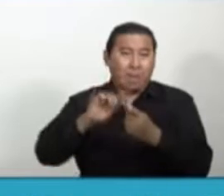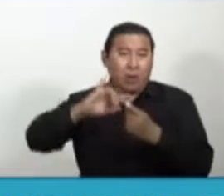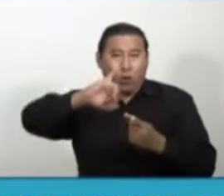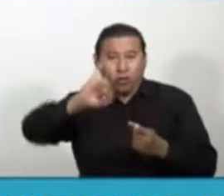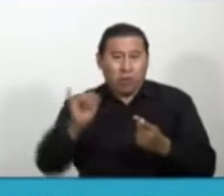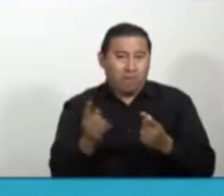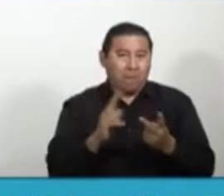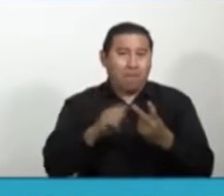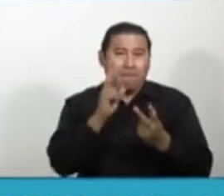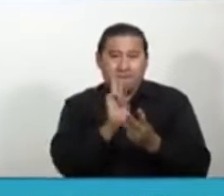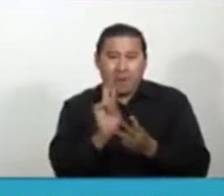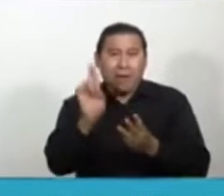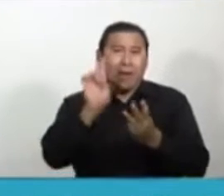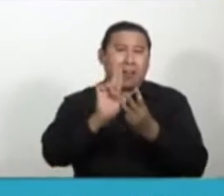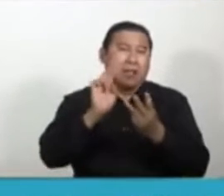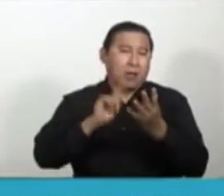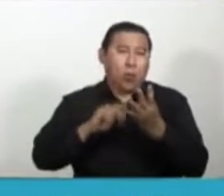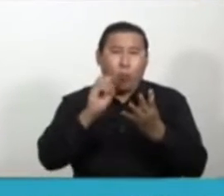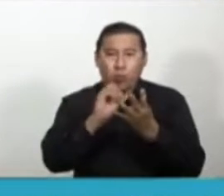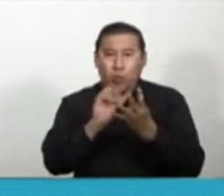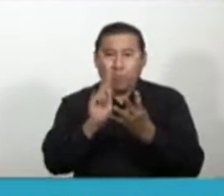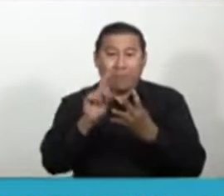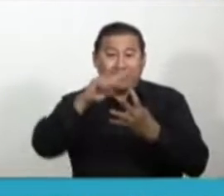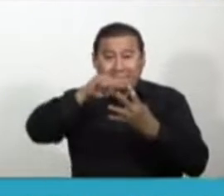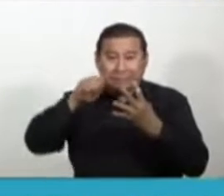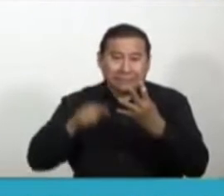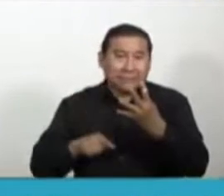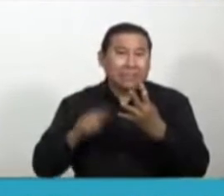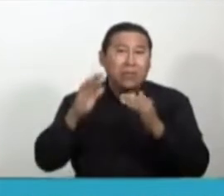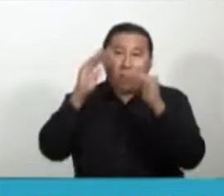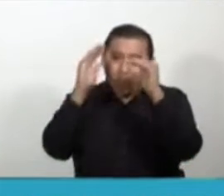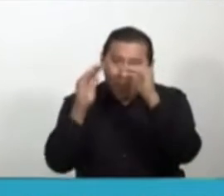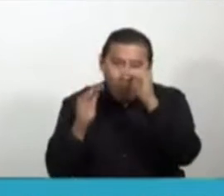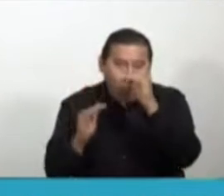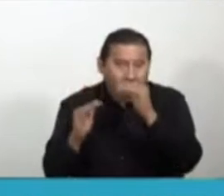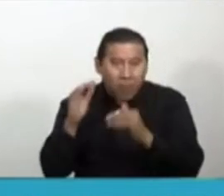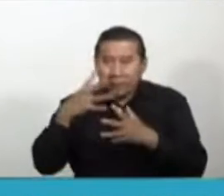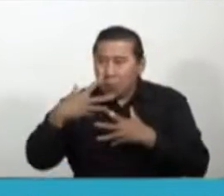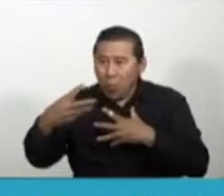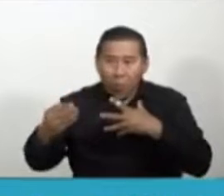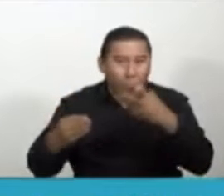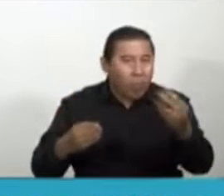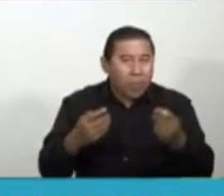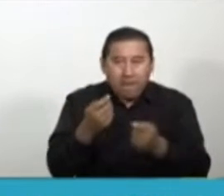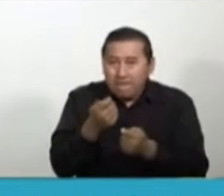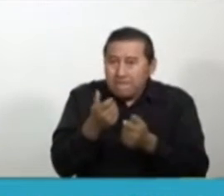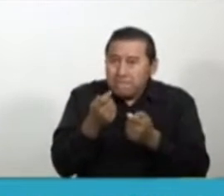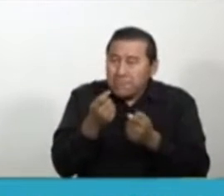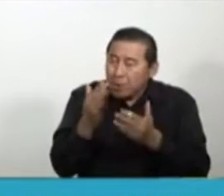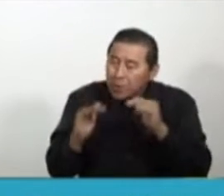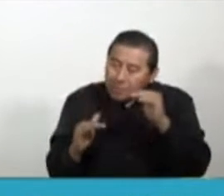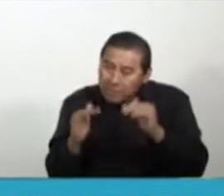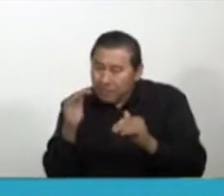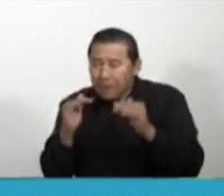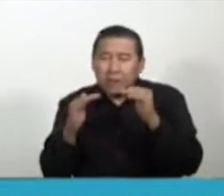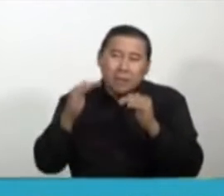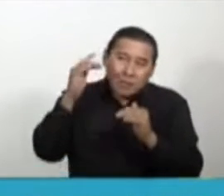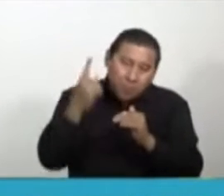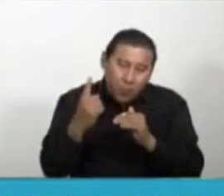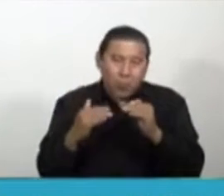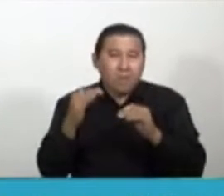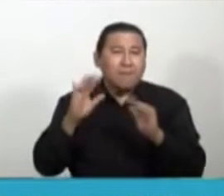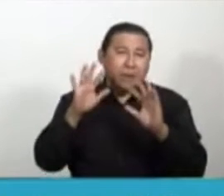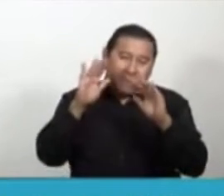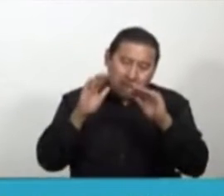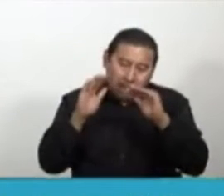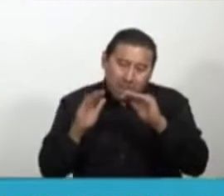María Morelos, Bacalar y Otompe Blanco. Hemos tenido una disminución en la tasa de contagio. Estamos todavía por arriba de uno, pero ya